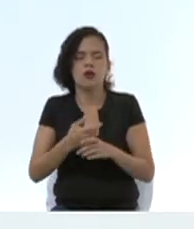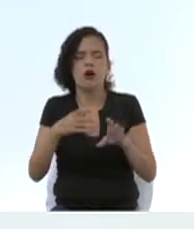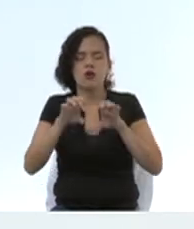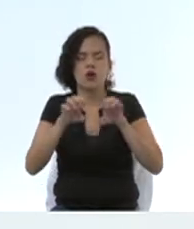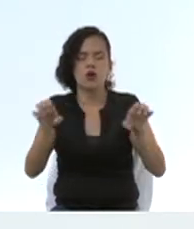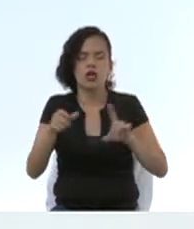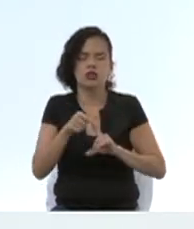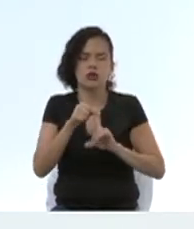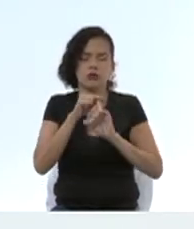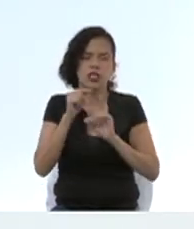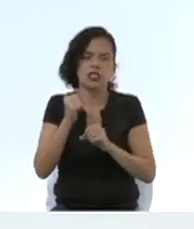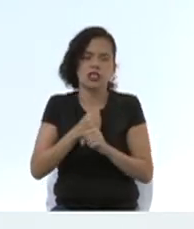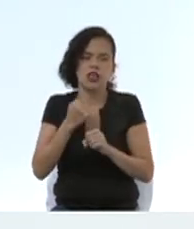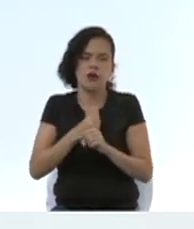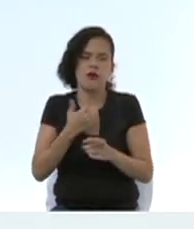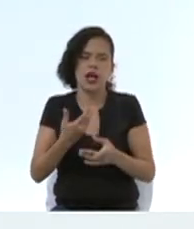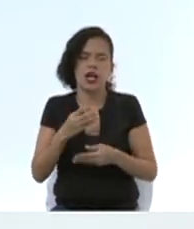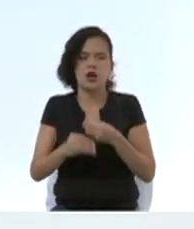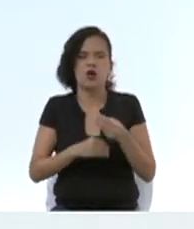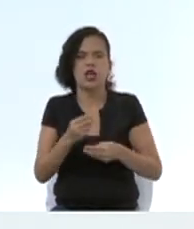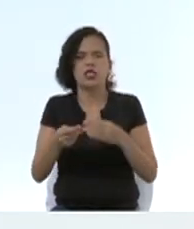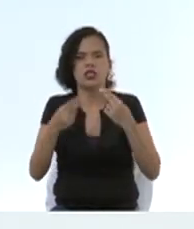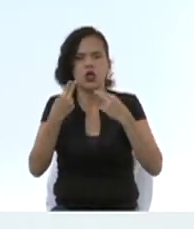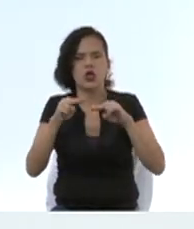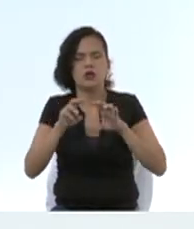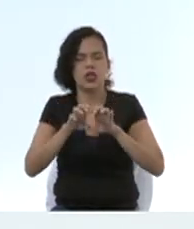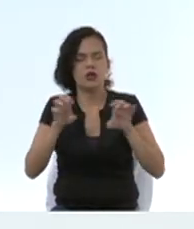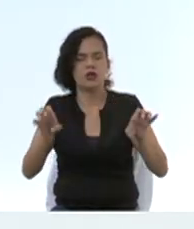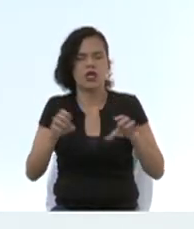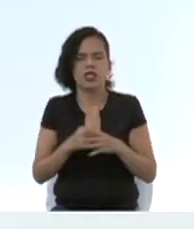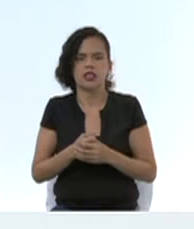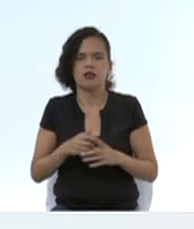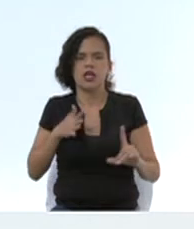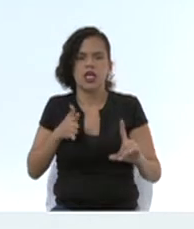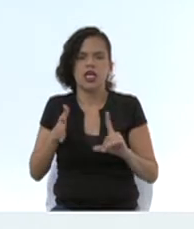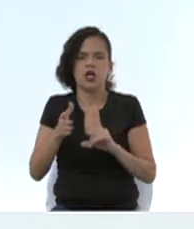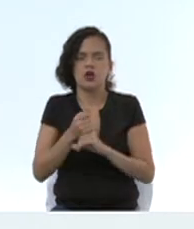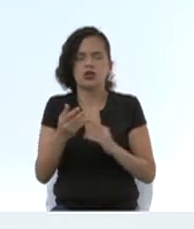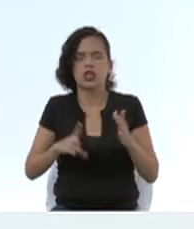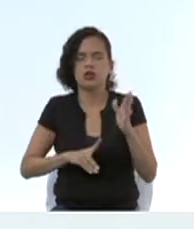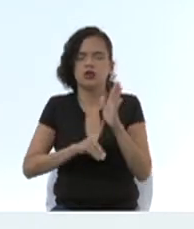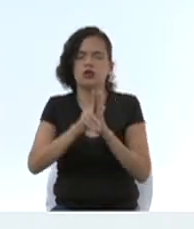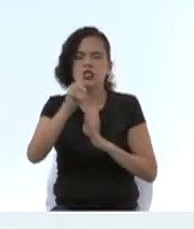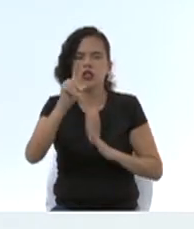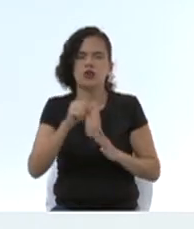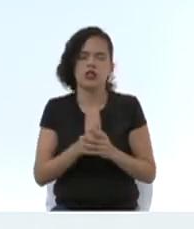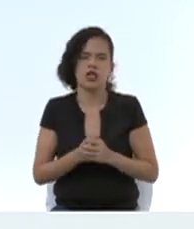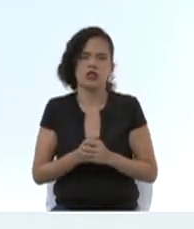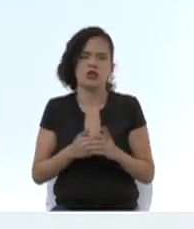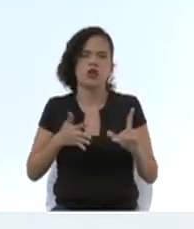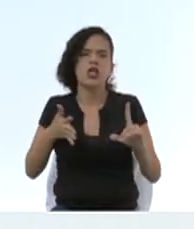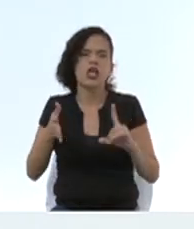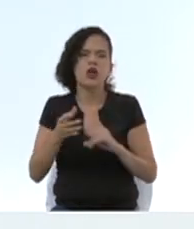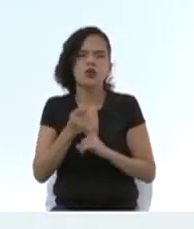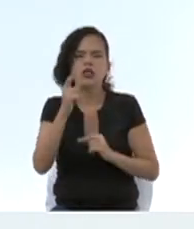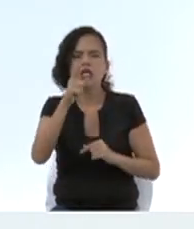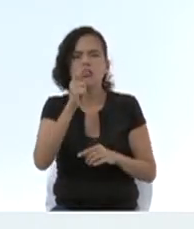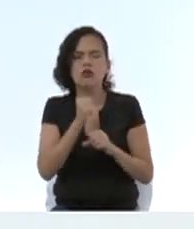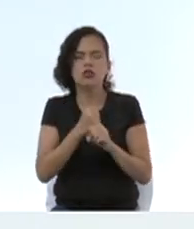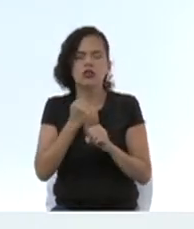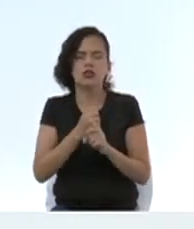especial, trabajar apegados a lo que hacen los niveles educativos, encontrándonos, desarrollándonos, encontrándose